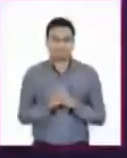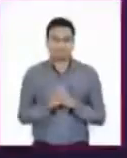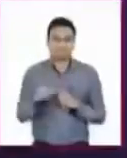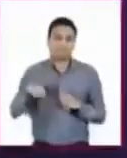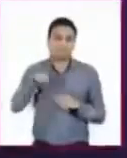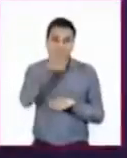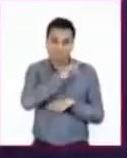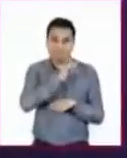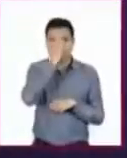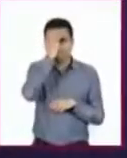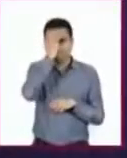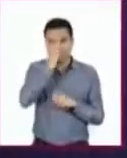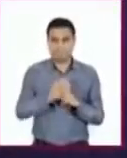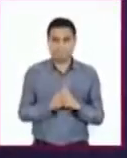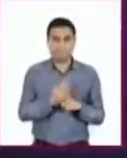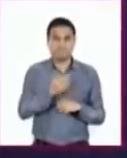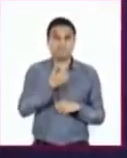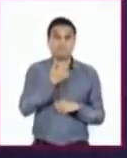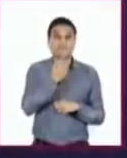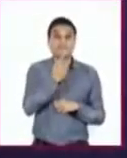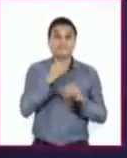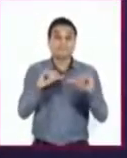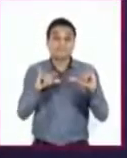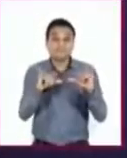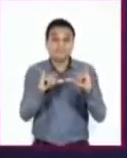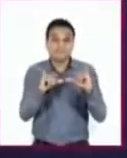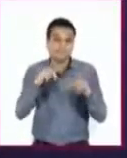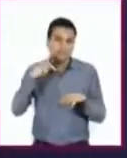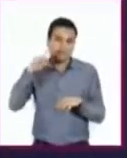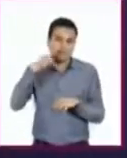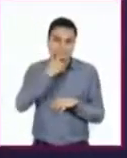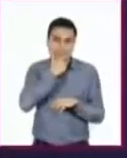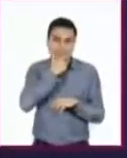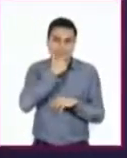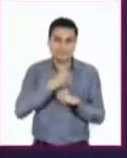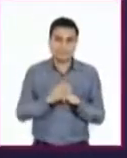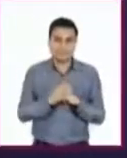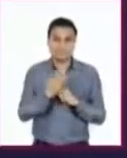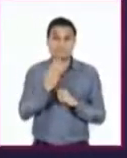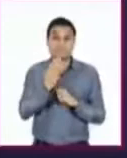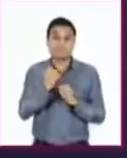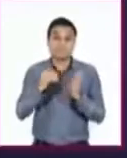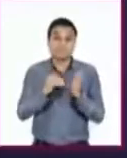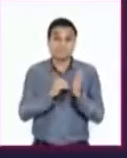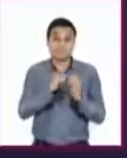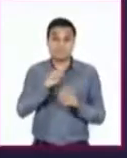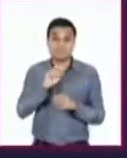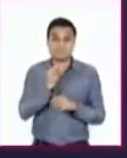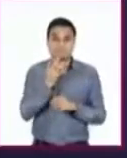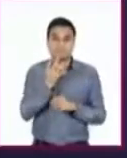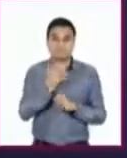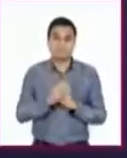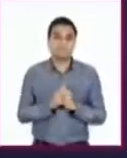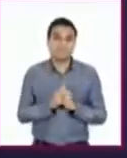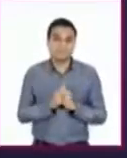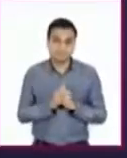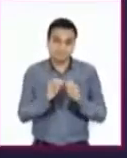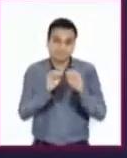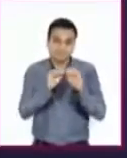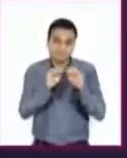Sabemos que una yarda es una medida del sistema inglés, equivale a 9,144 diez milésimos de